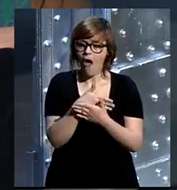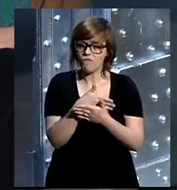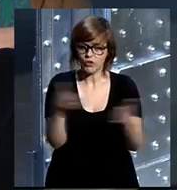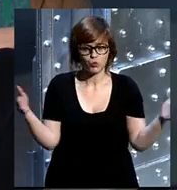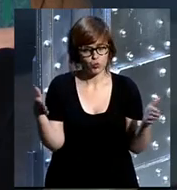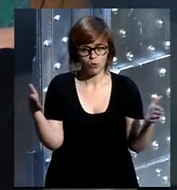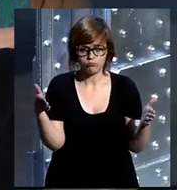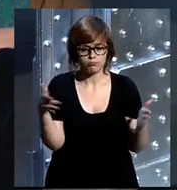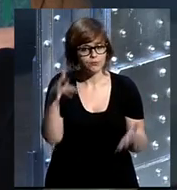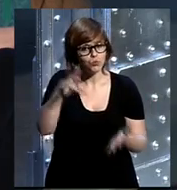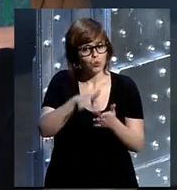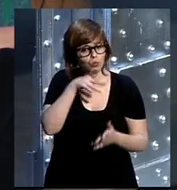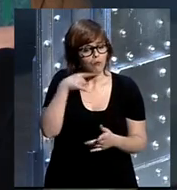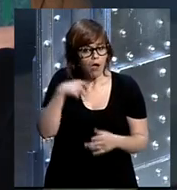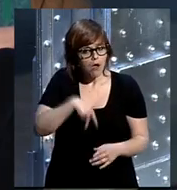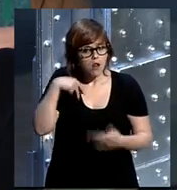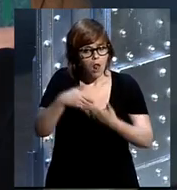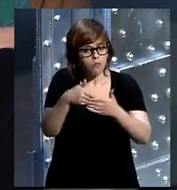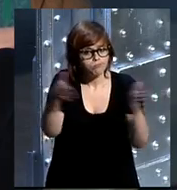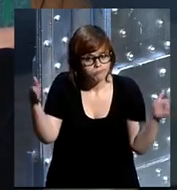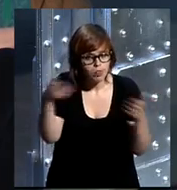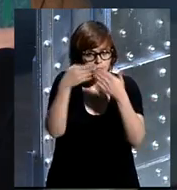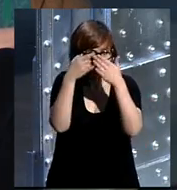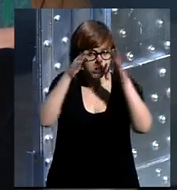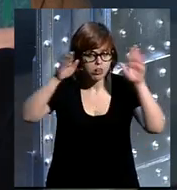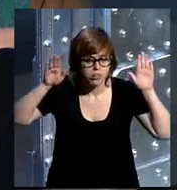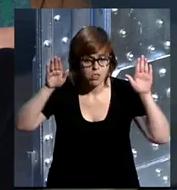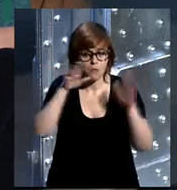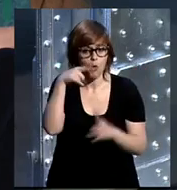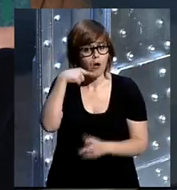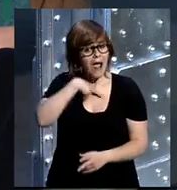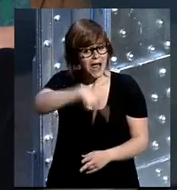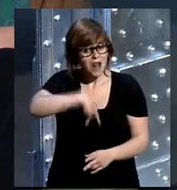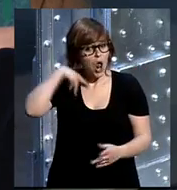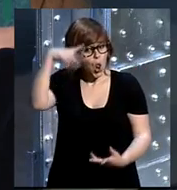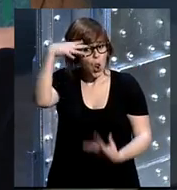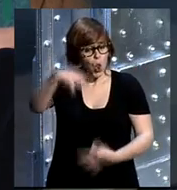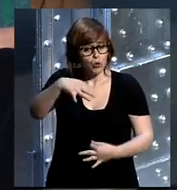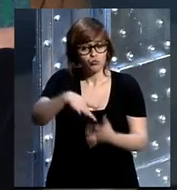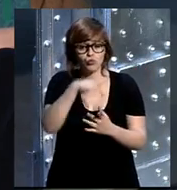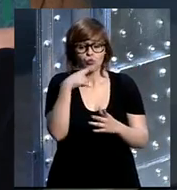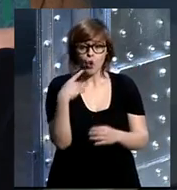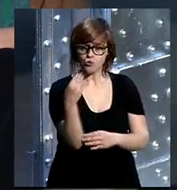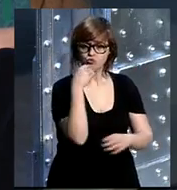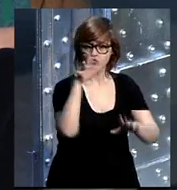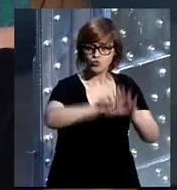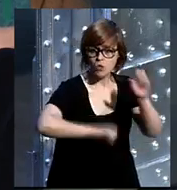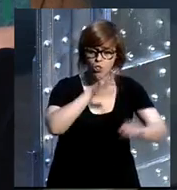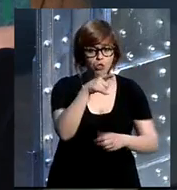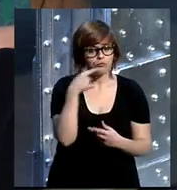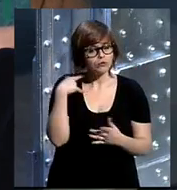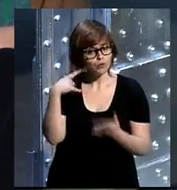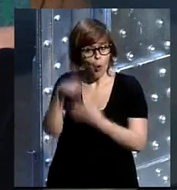Visión un poco de forma general. ¿Por qué? Pues porque, en general, como es lógico, la defensa de los consumidores, etcétera, tiene una posición muy clara